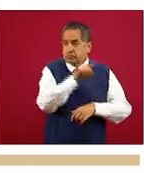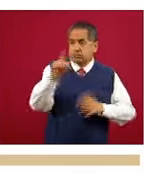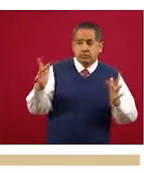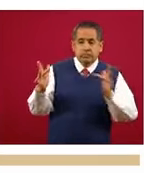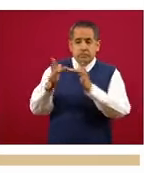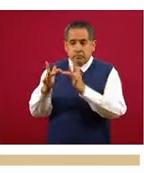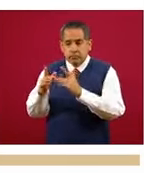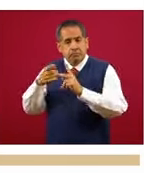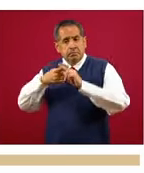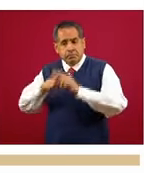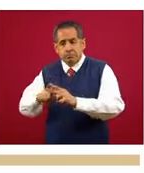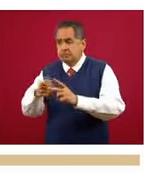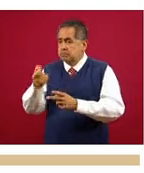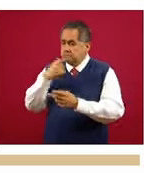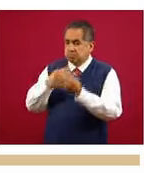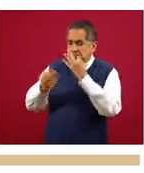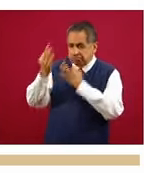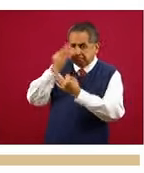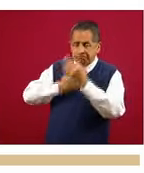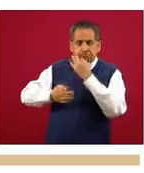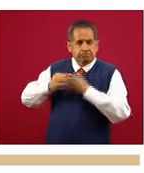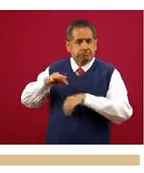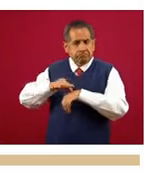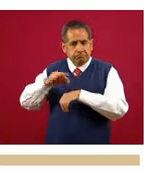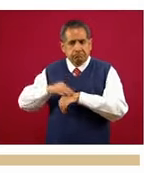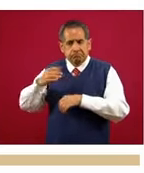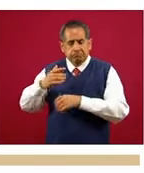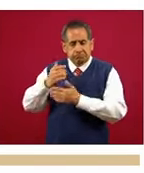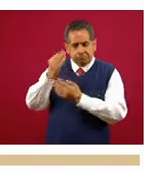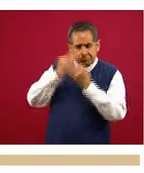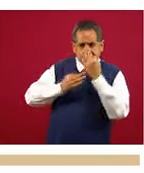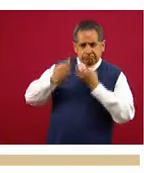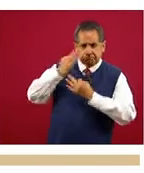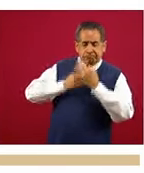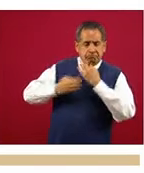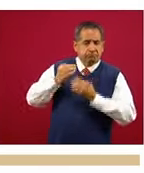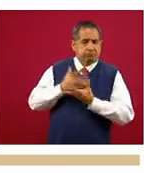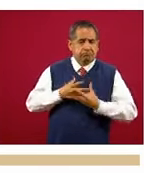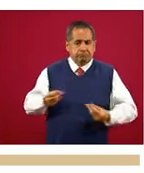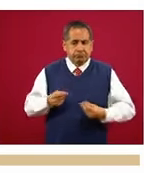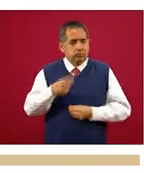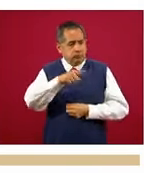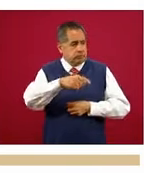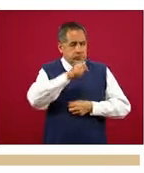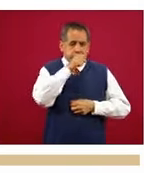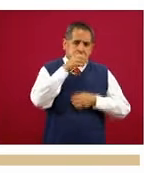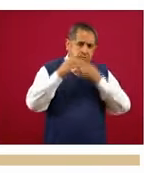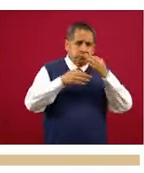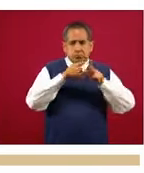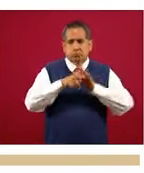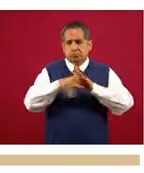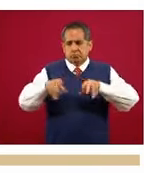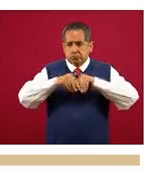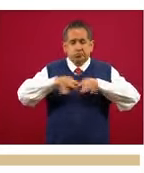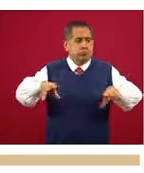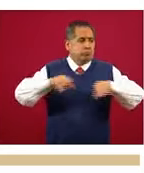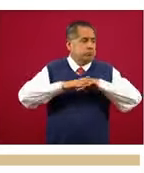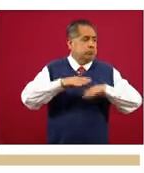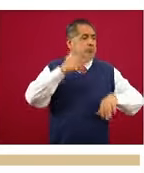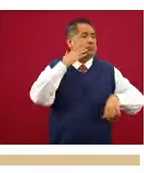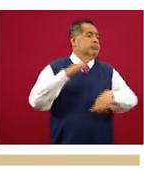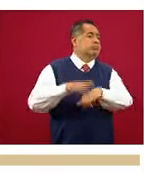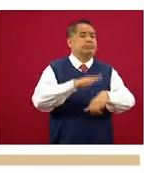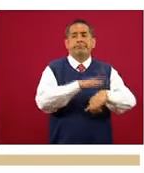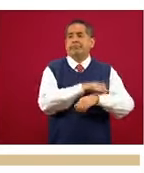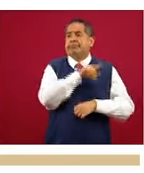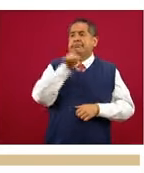vincularse a tratamiento, que nos ayuden a transmitir esta información ustedes como medios de información, que